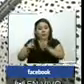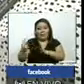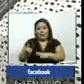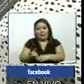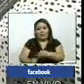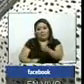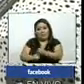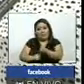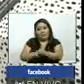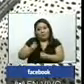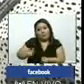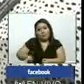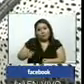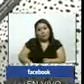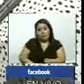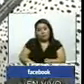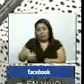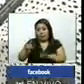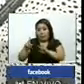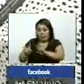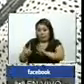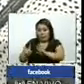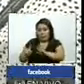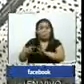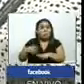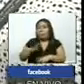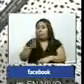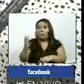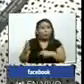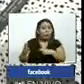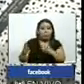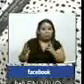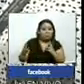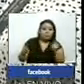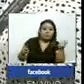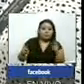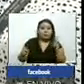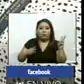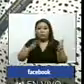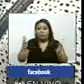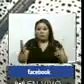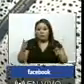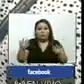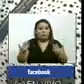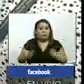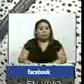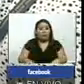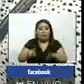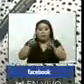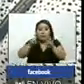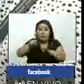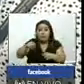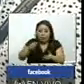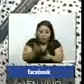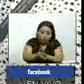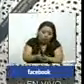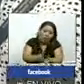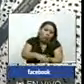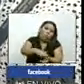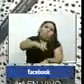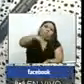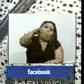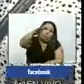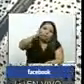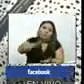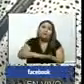colaboradores. A falta de ellas dos, solo somos cuatro. Llevamos alrededor de 6.000 expedientes por colaborador.